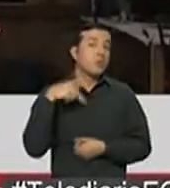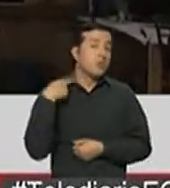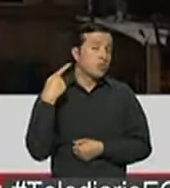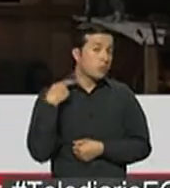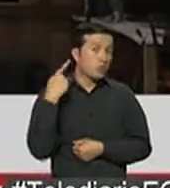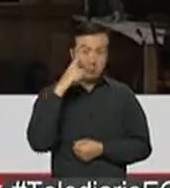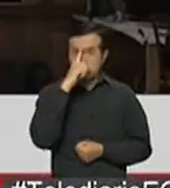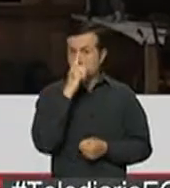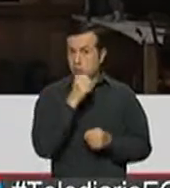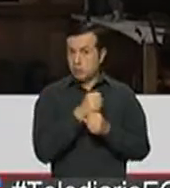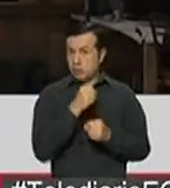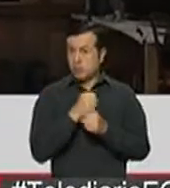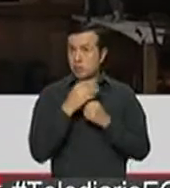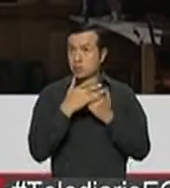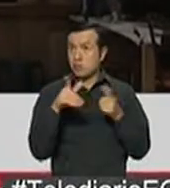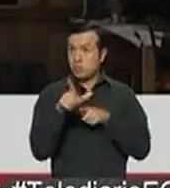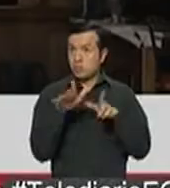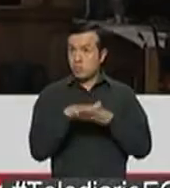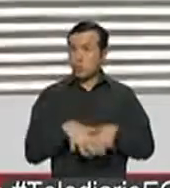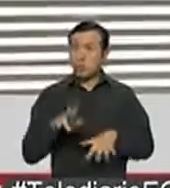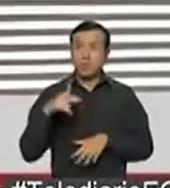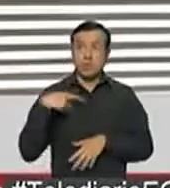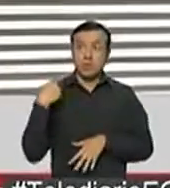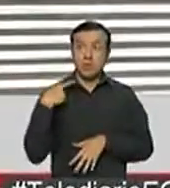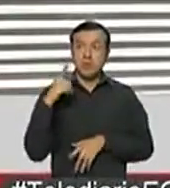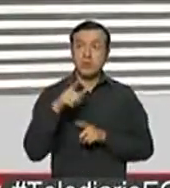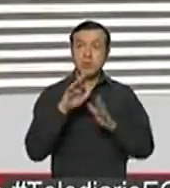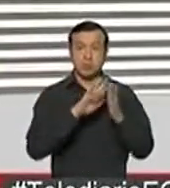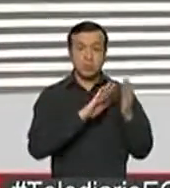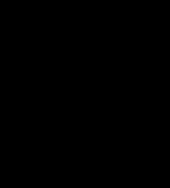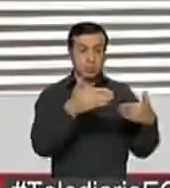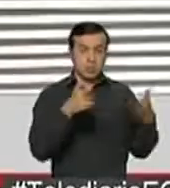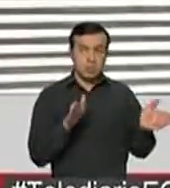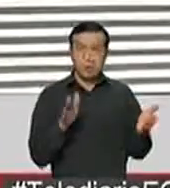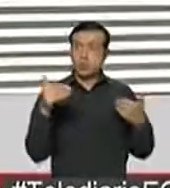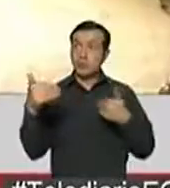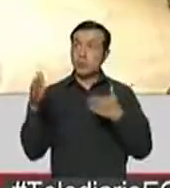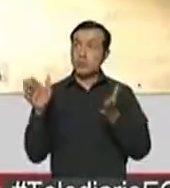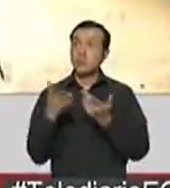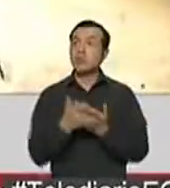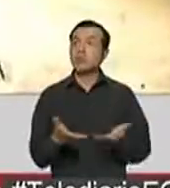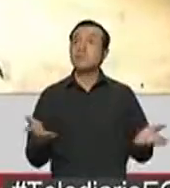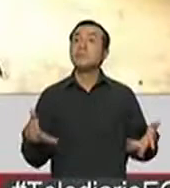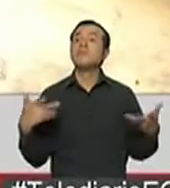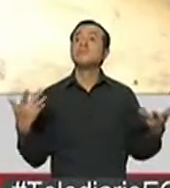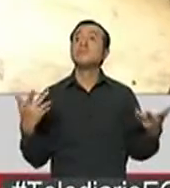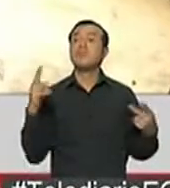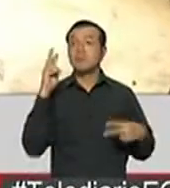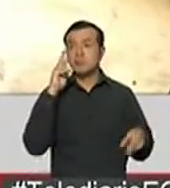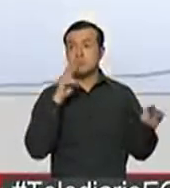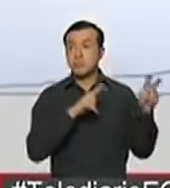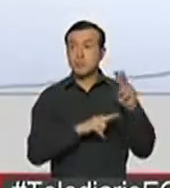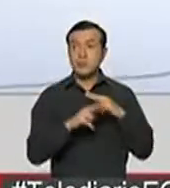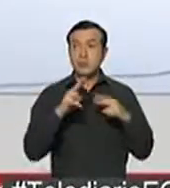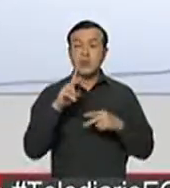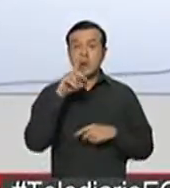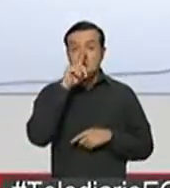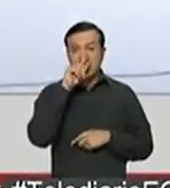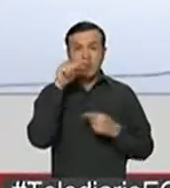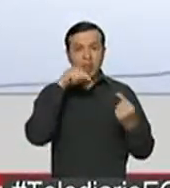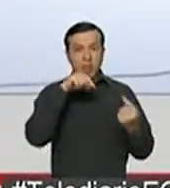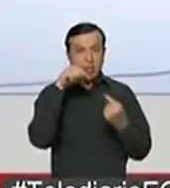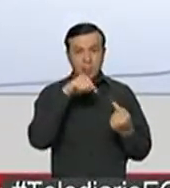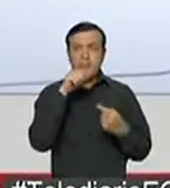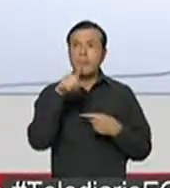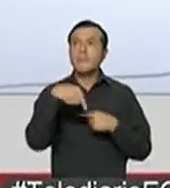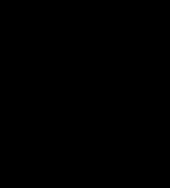sexual. Este era un centro de tolerancia, cuyas paredes eran planchas metálicas y en el que además funcionaba una gallera. Y a pocos pasos